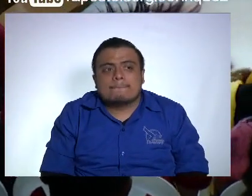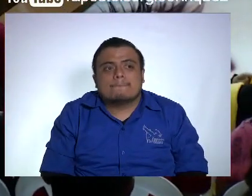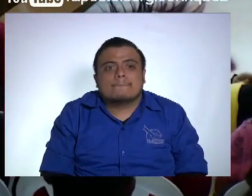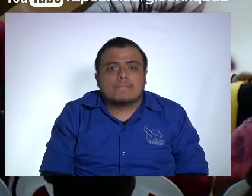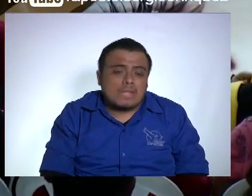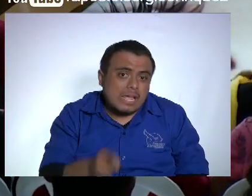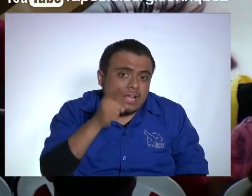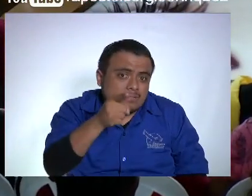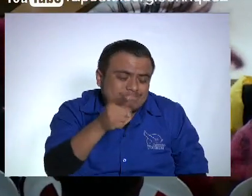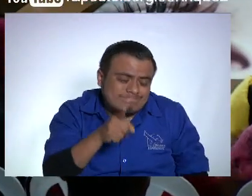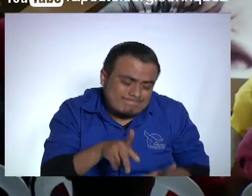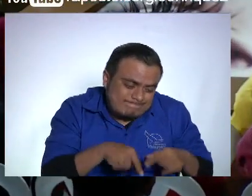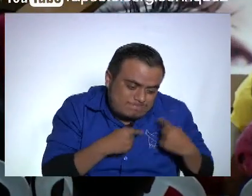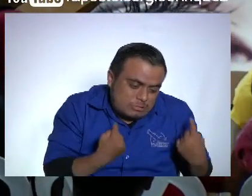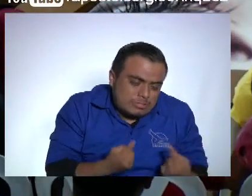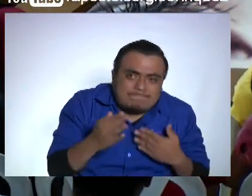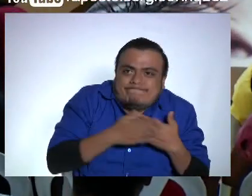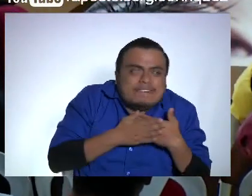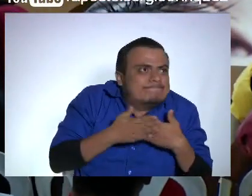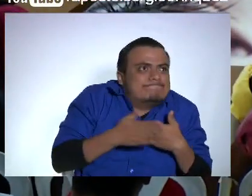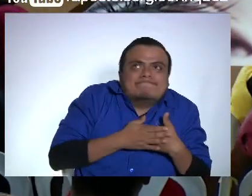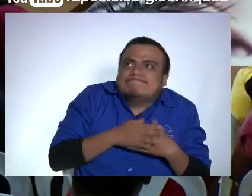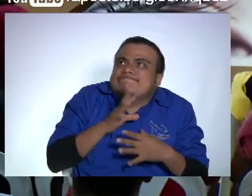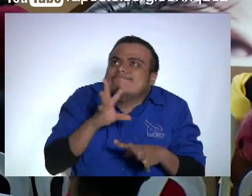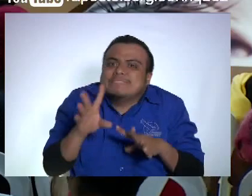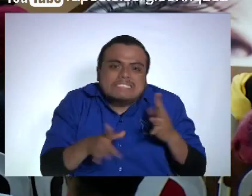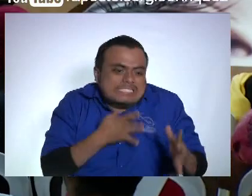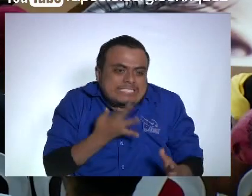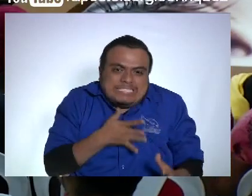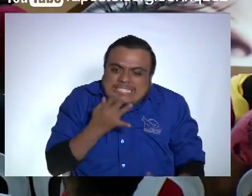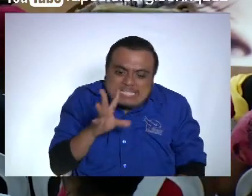Tú, que tu corazón palpita algo esta noche,